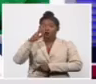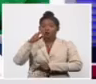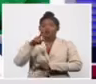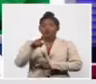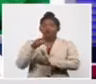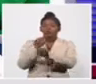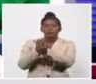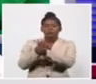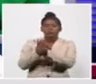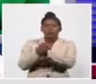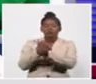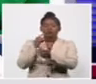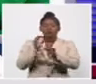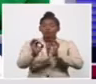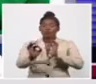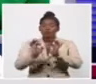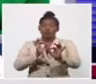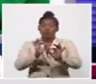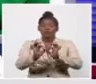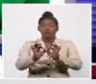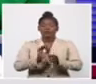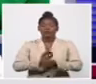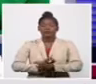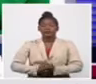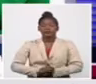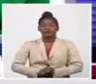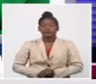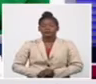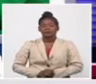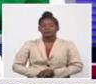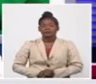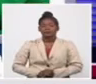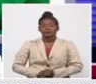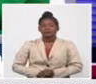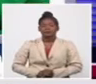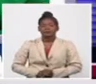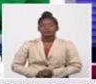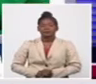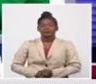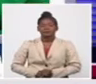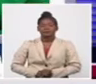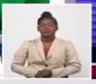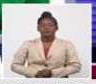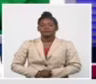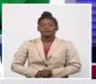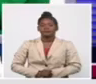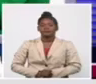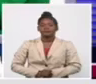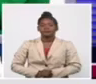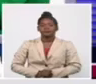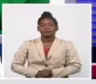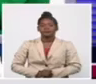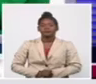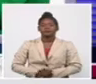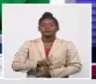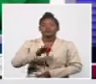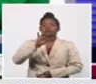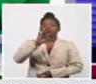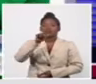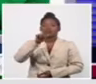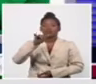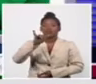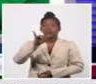que tenga la COVID-19. De los 816